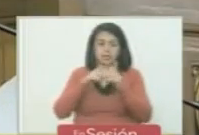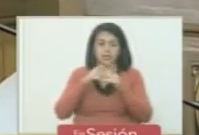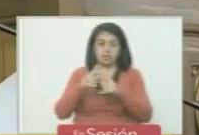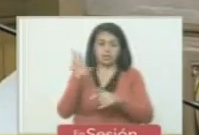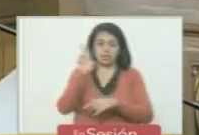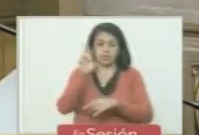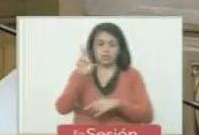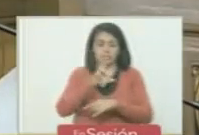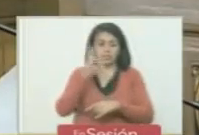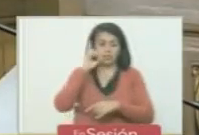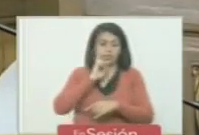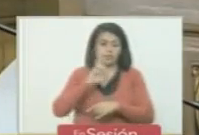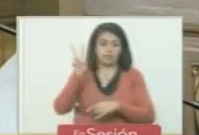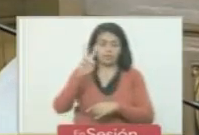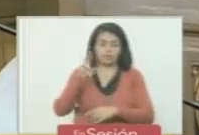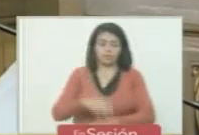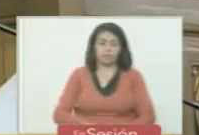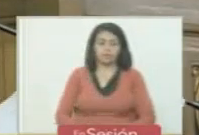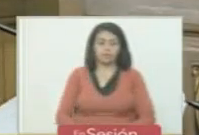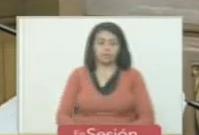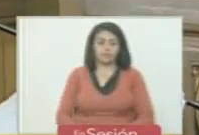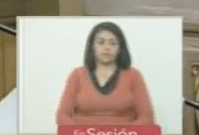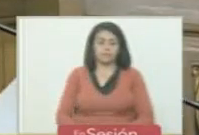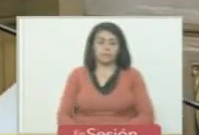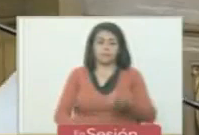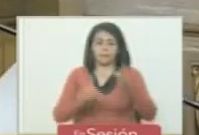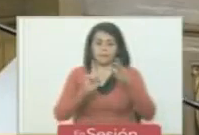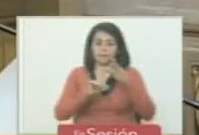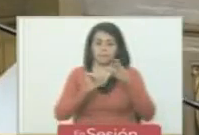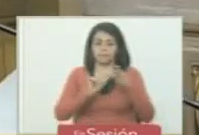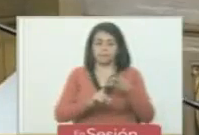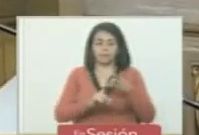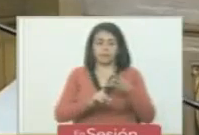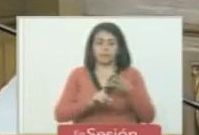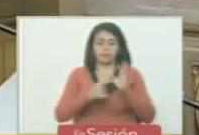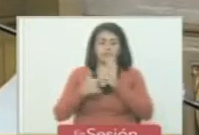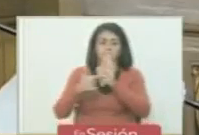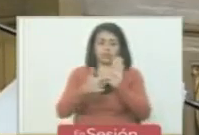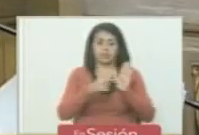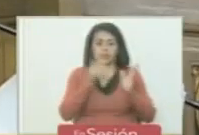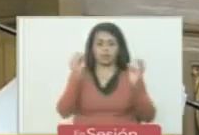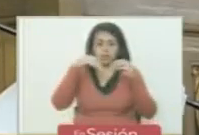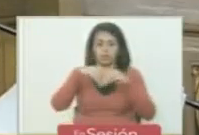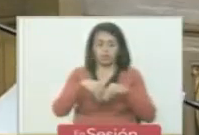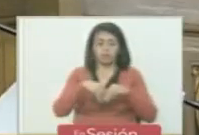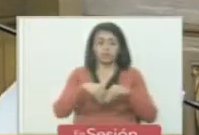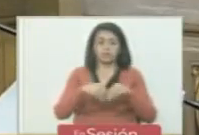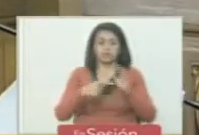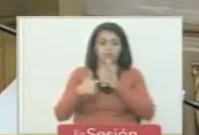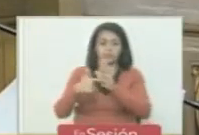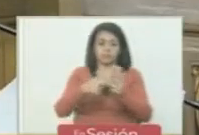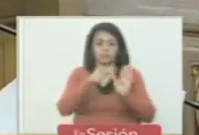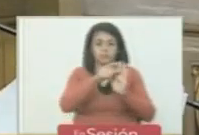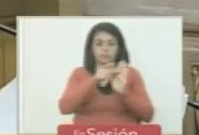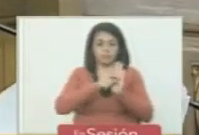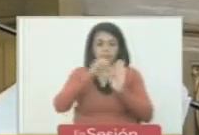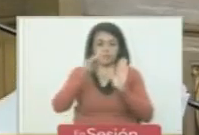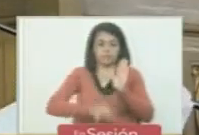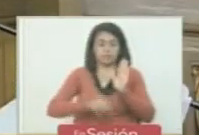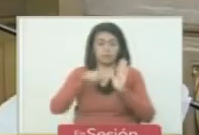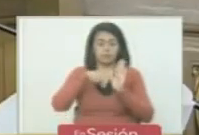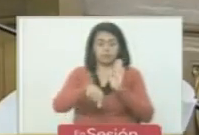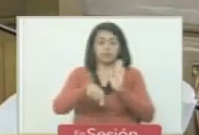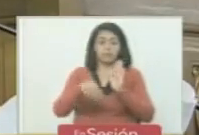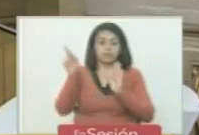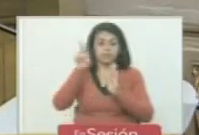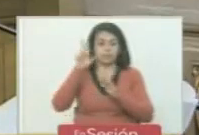la República Bolivariana de Venezuela. Tercero, publicar el presente acuerdo mediante publicación en la Gaceta Oficial